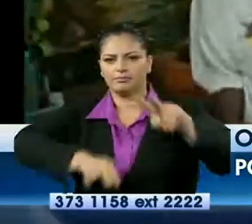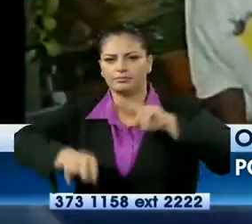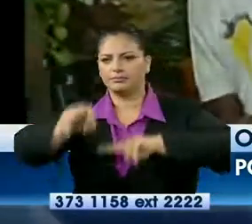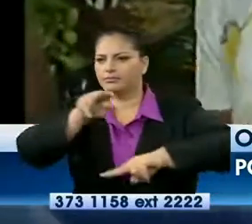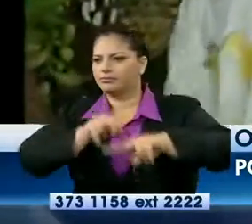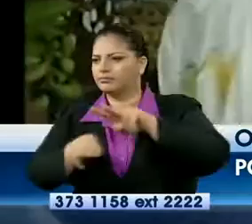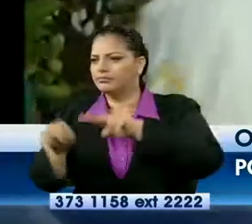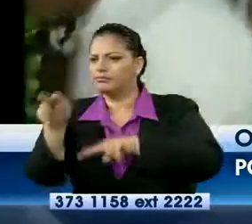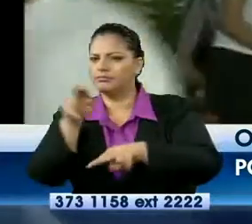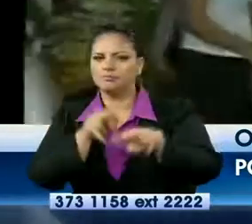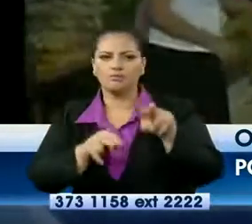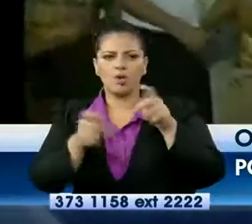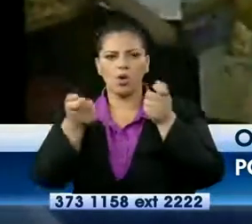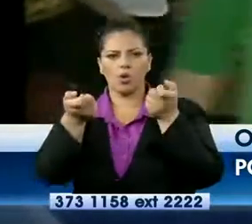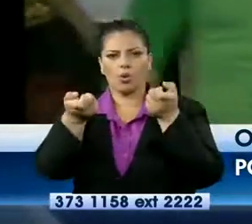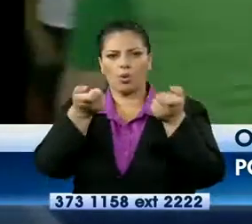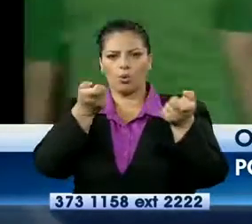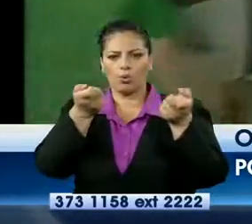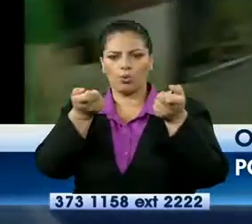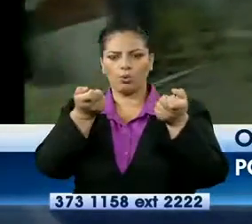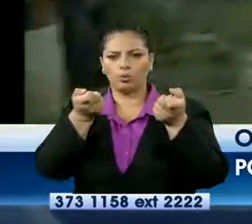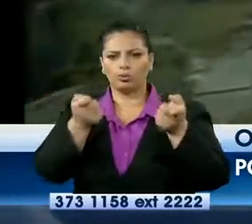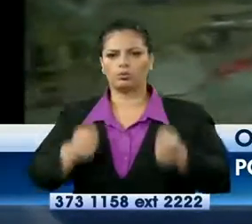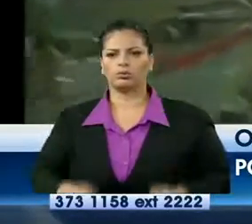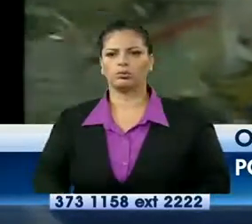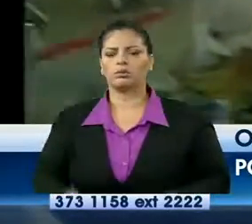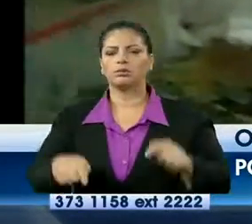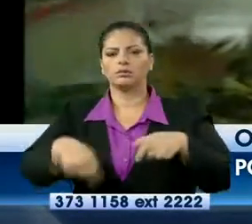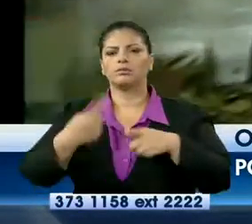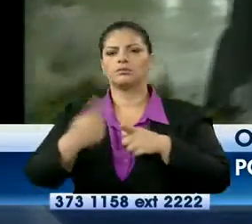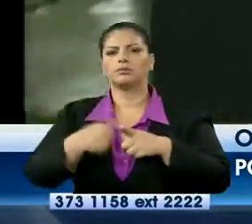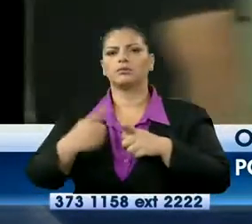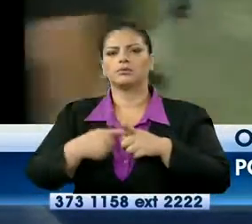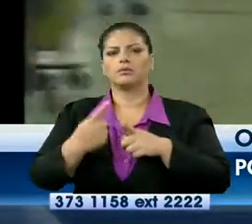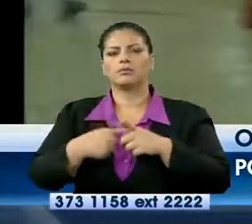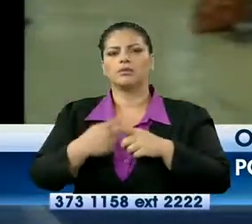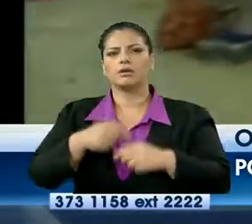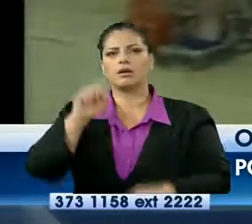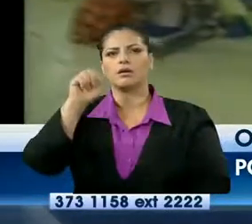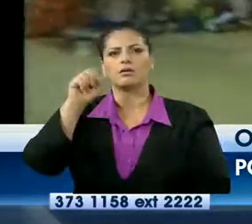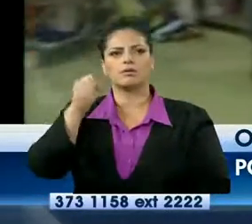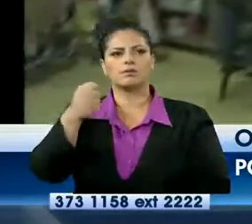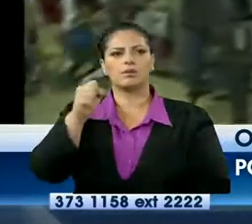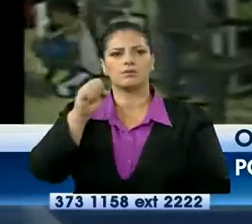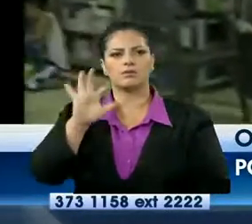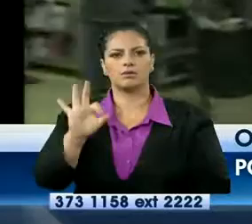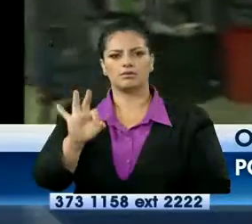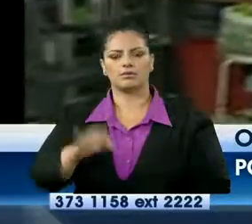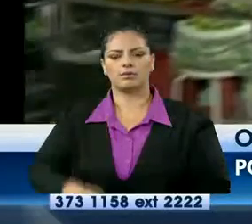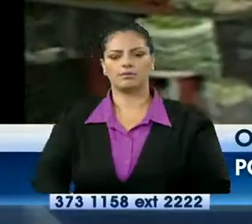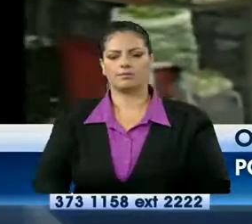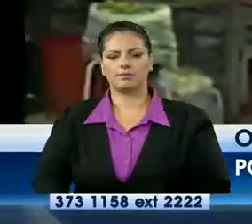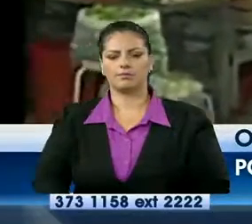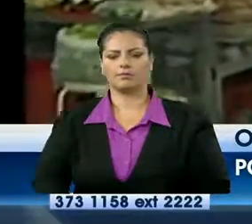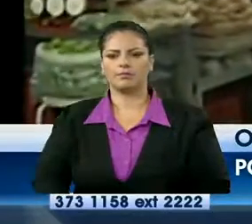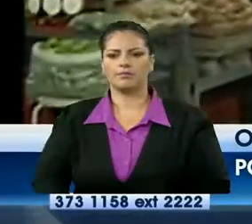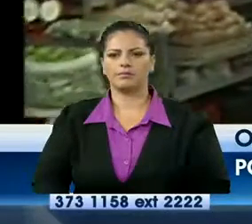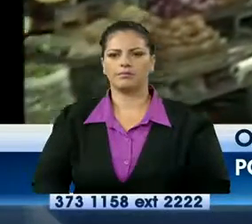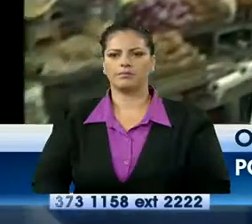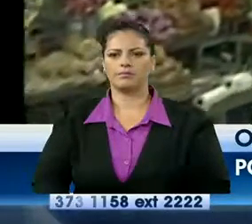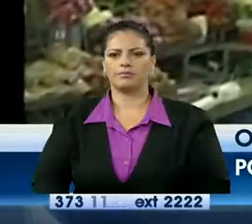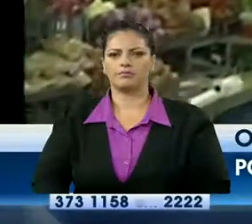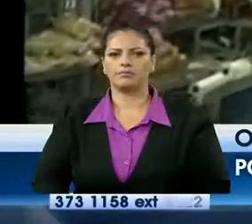velando este control que se realiza en este mercado de Sauces 9. Muy concurrido por los habitantes de